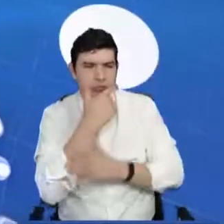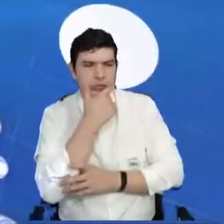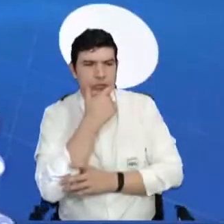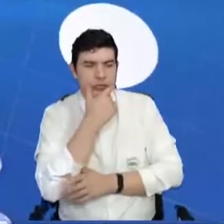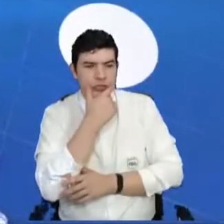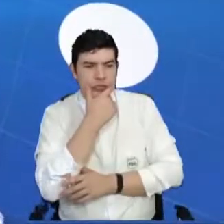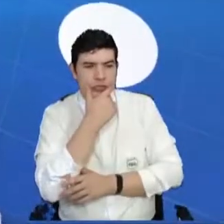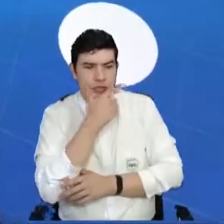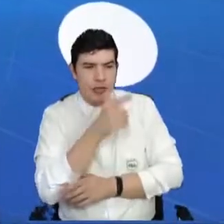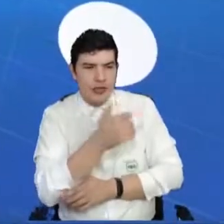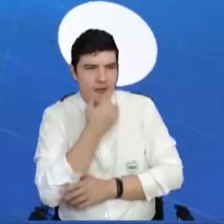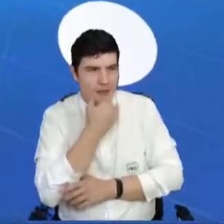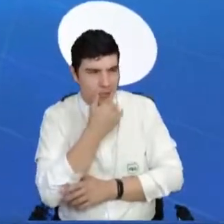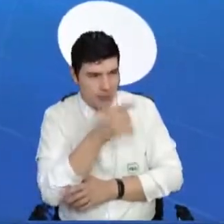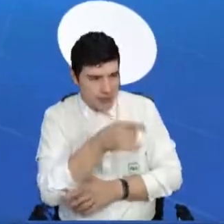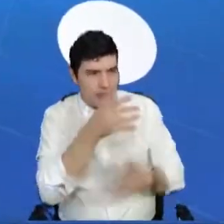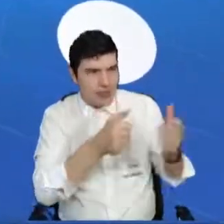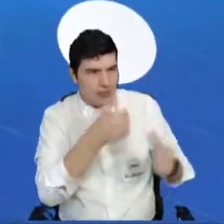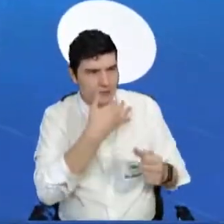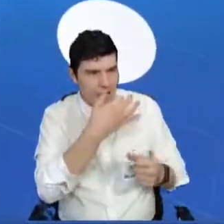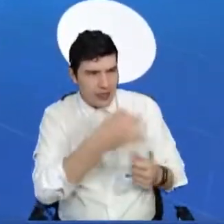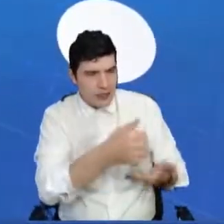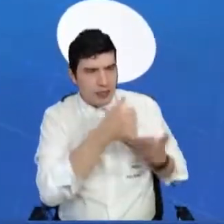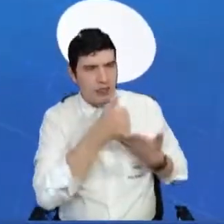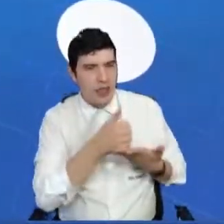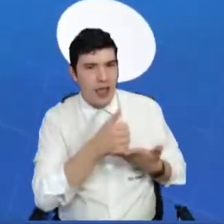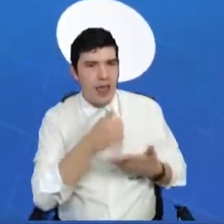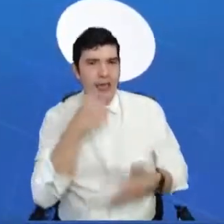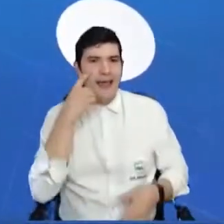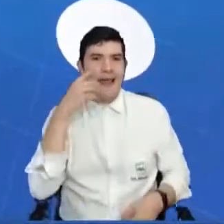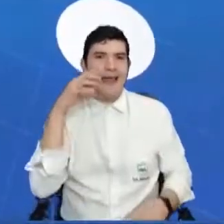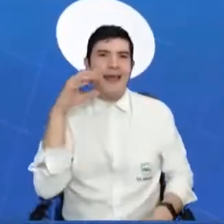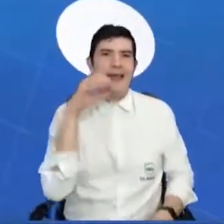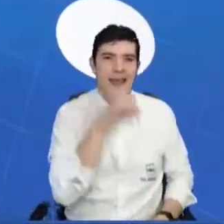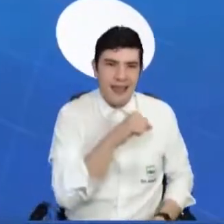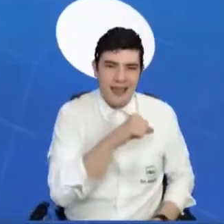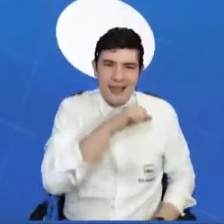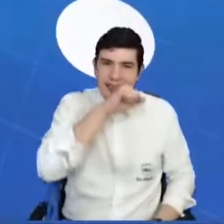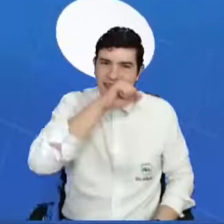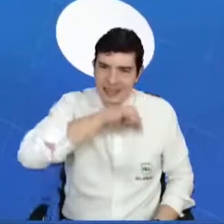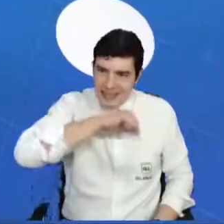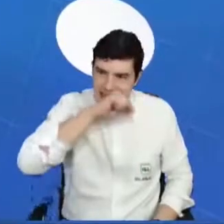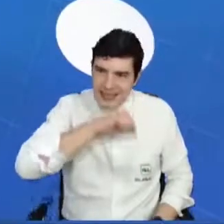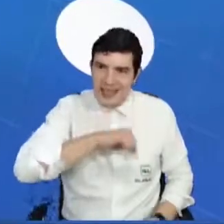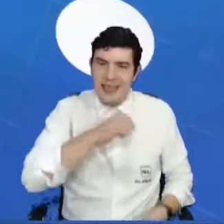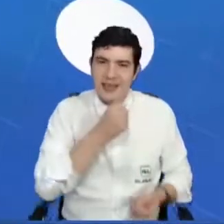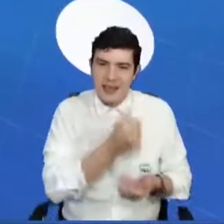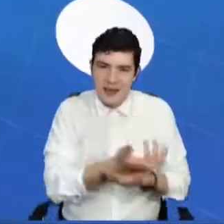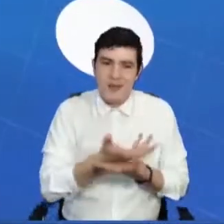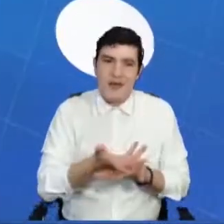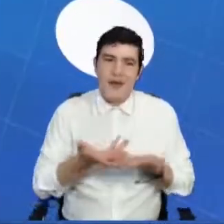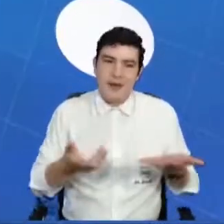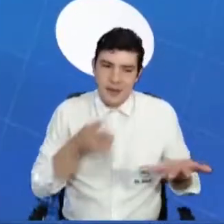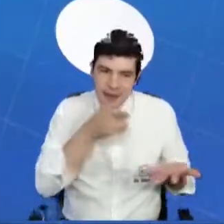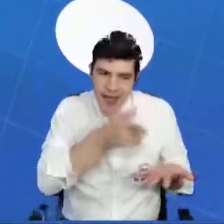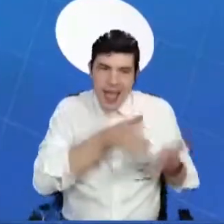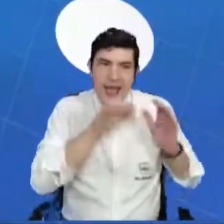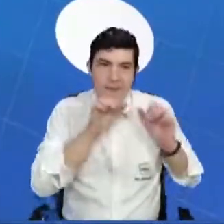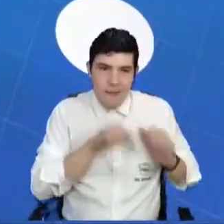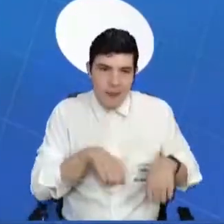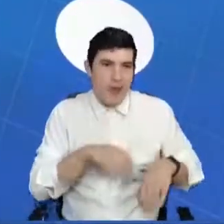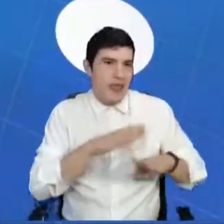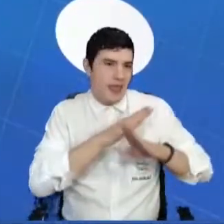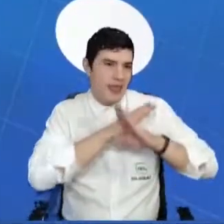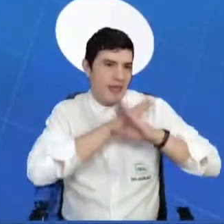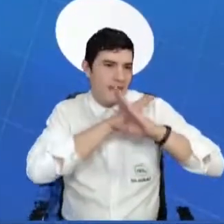lo que pasaba. Al final descubrimos que se trataba de un producto que podía actuar sobre los receptores